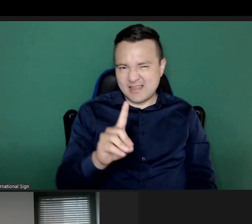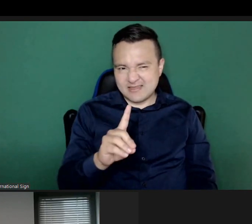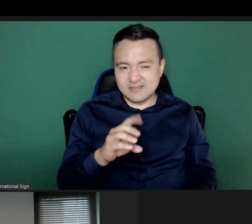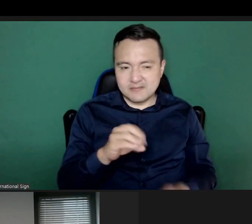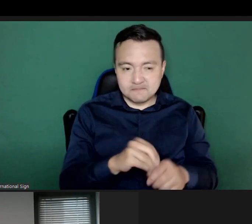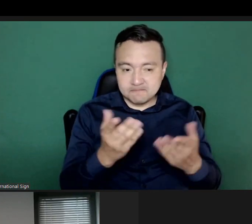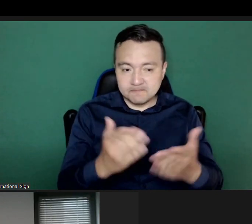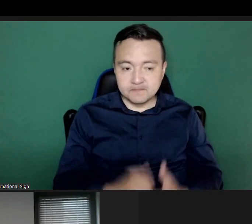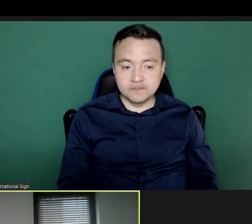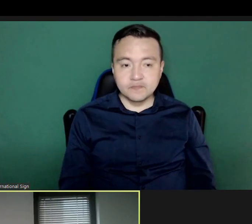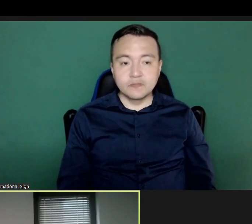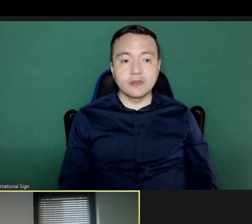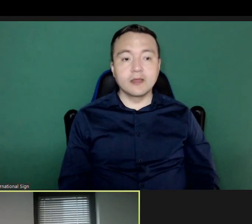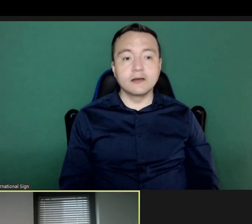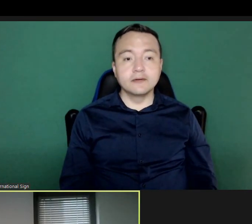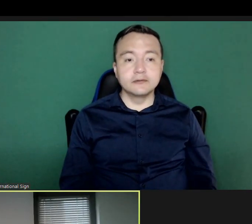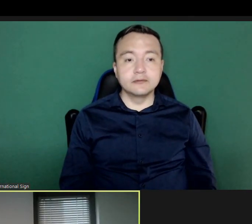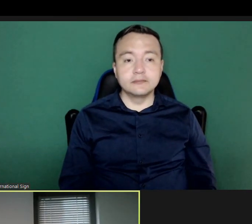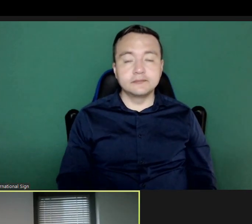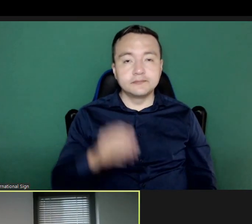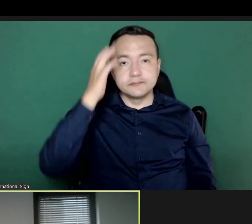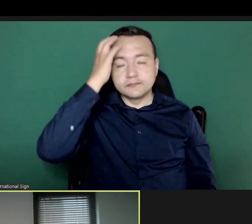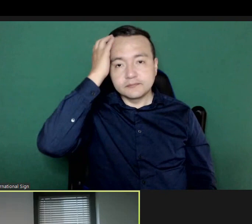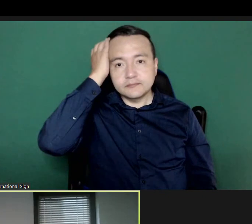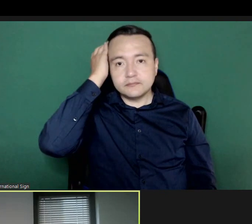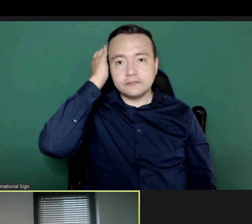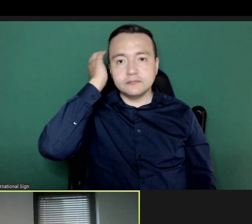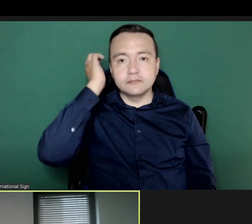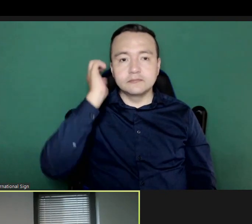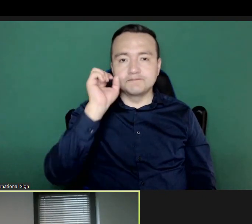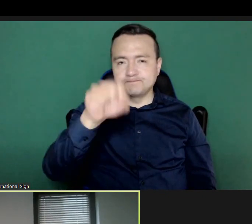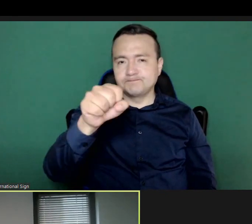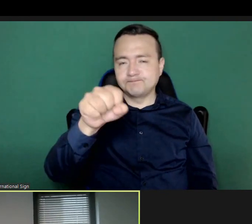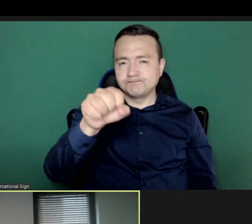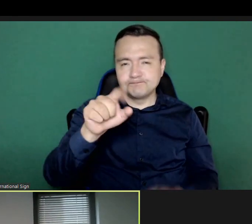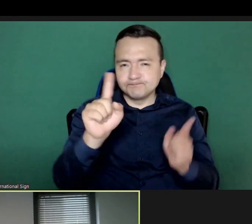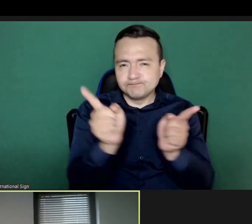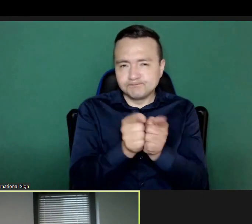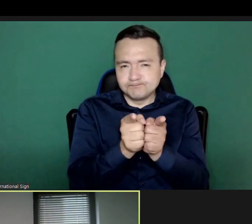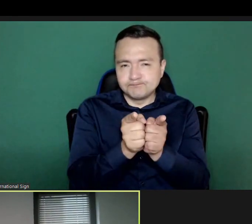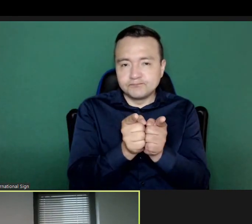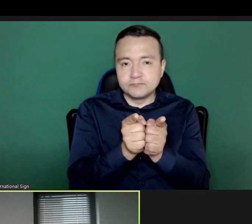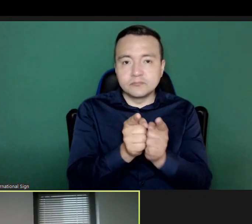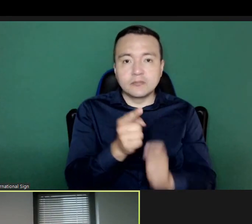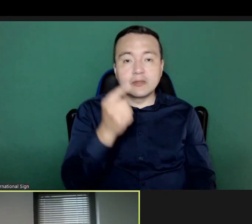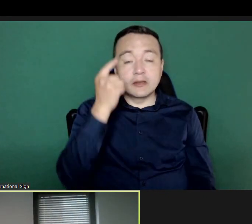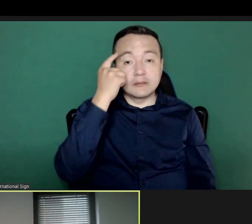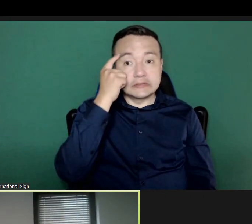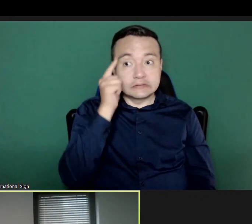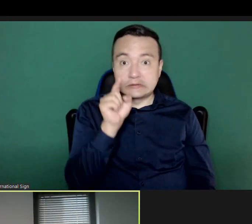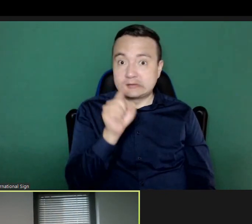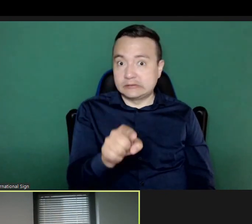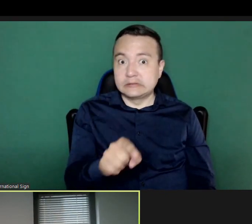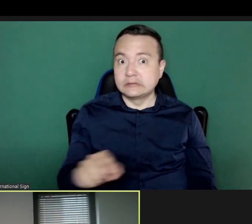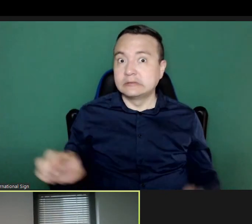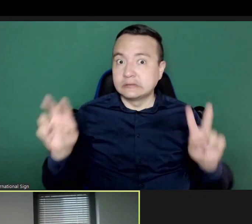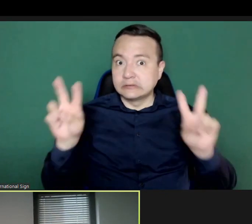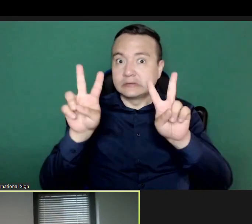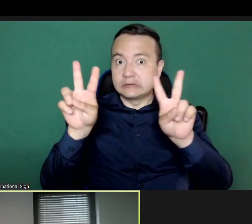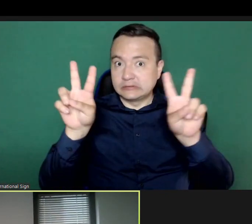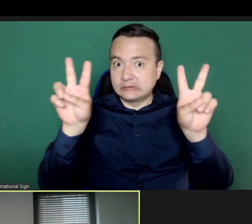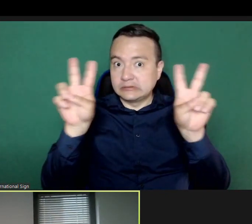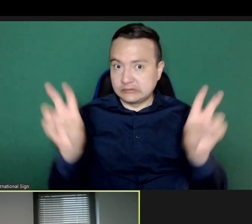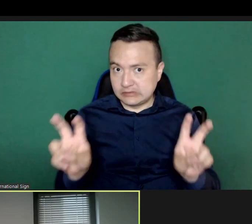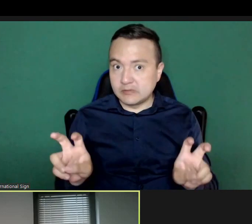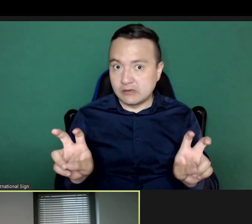So very briefly, I think this is a... Brevemente, me parece que es un tema muy importante y